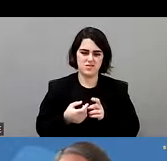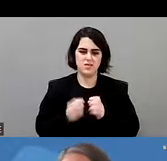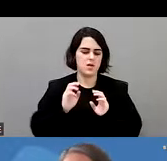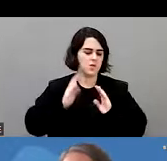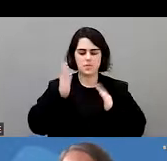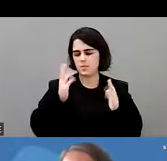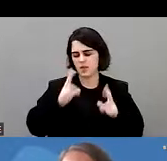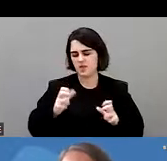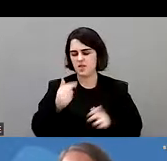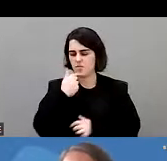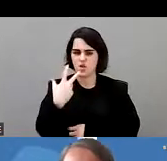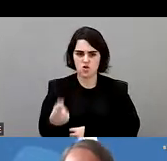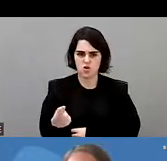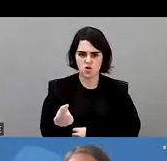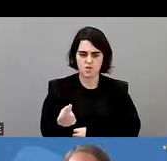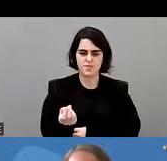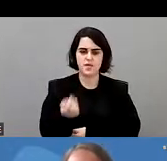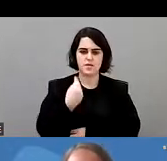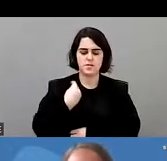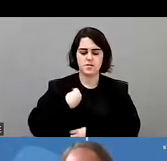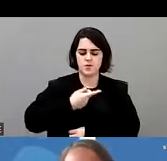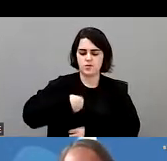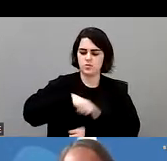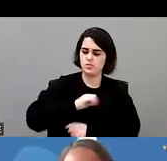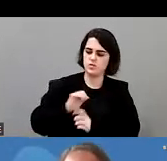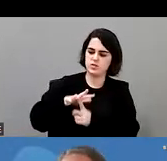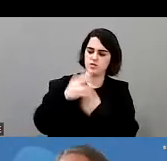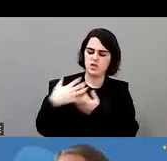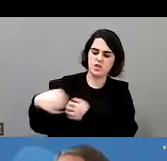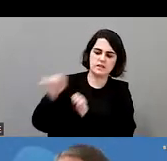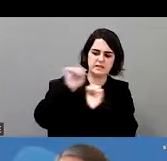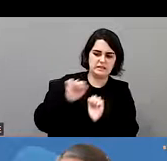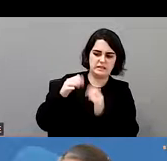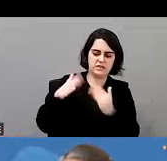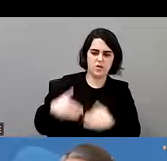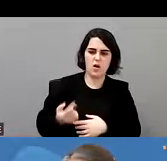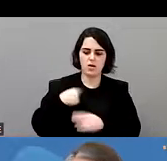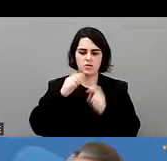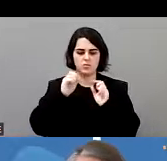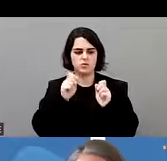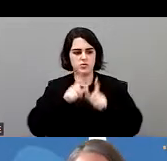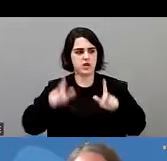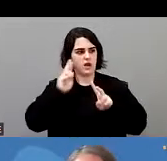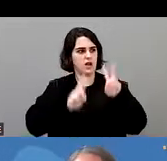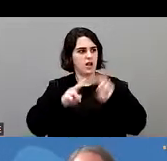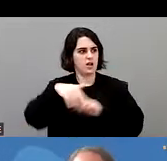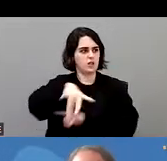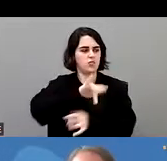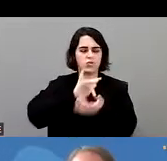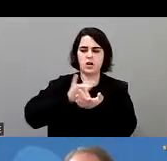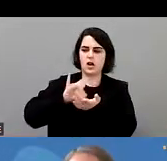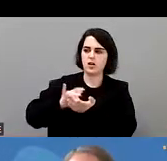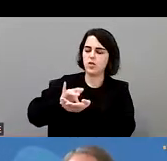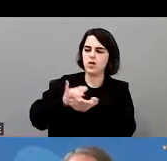uno. Esta indefensión en la que nos hace pensar que somos espectadores de nuestra propia vida y en el entorno van pasando cosas y no